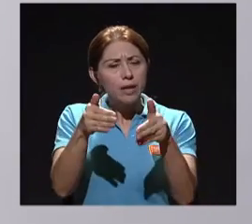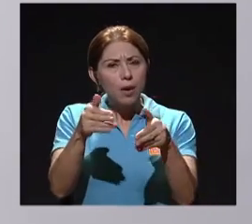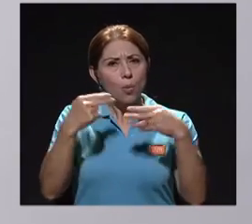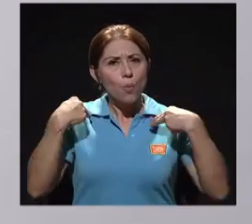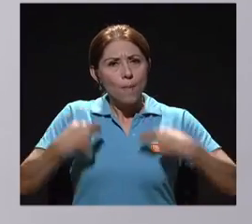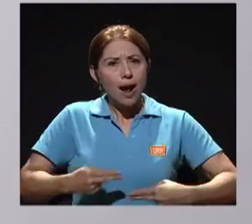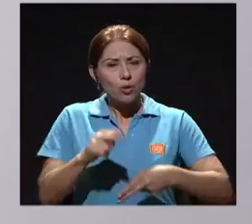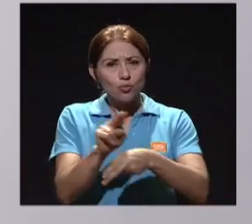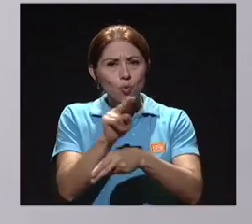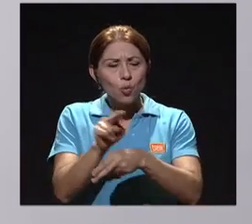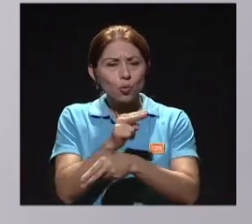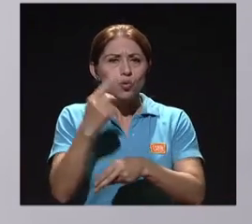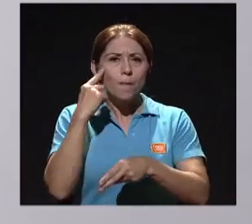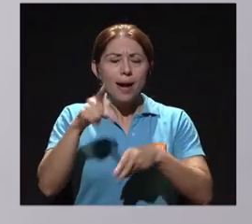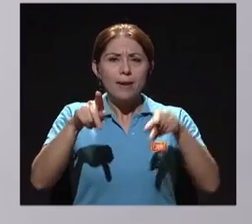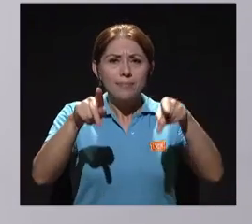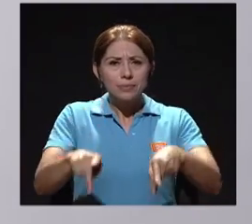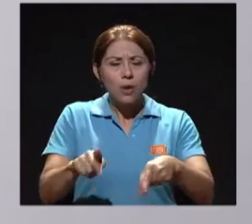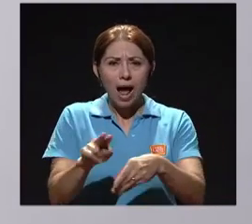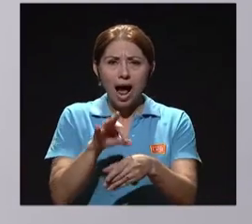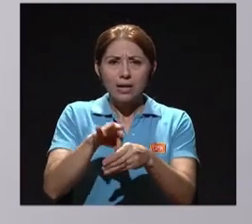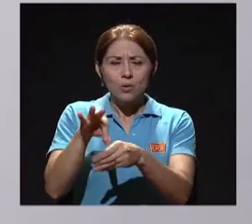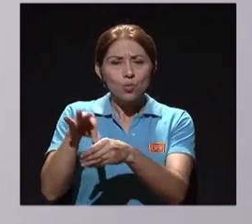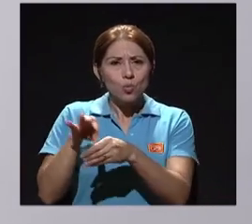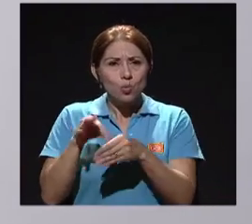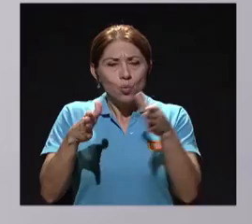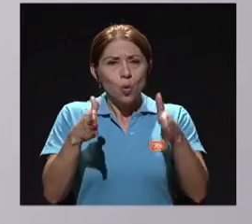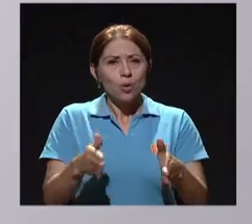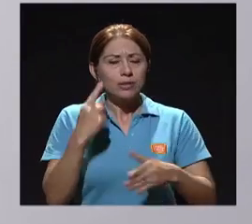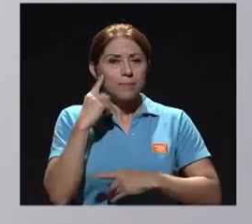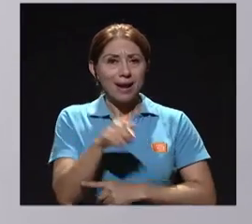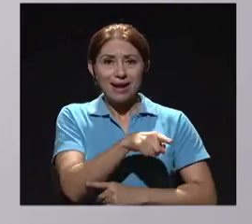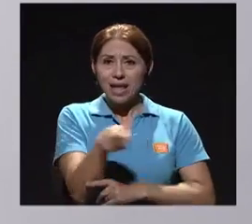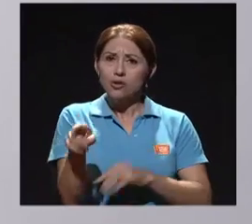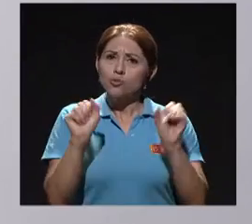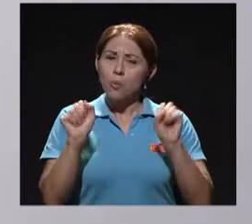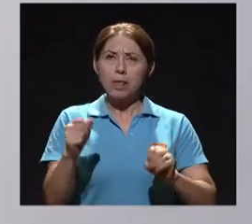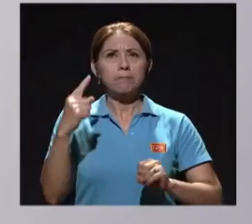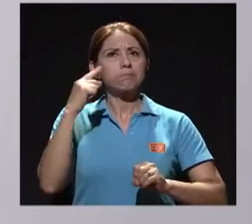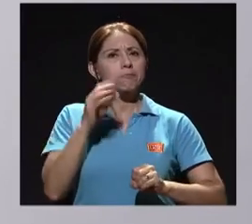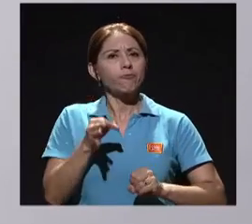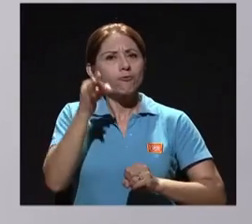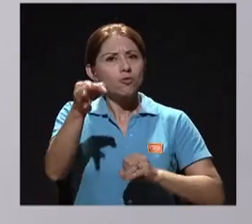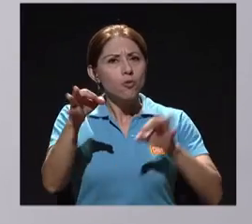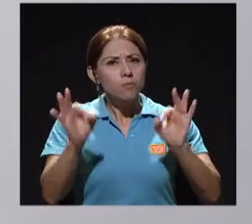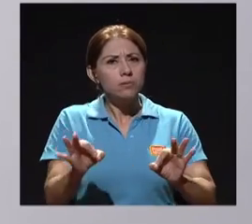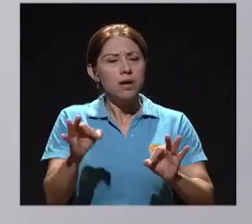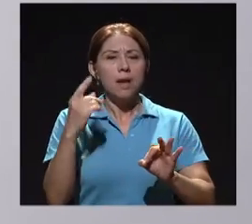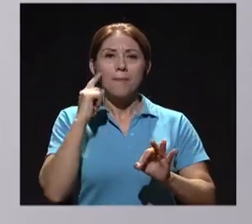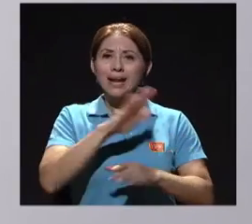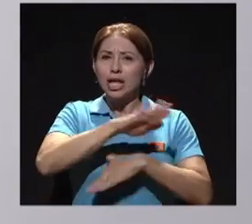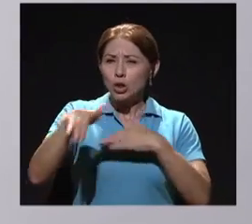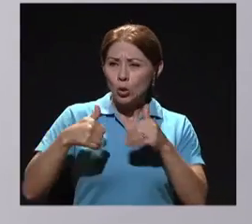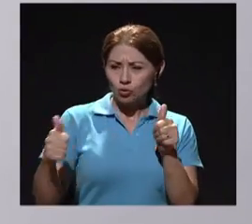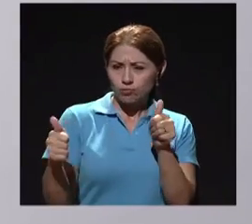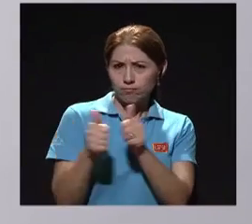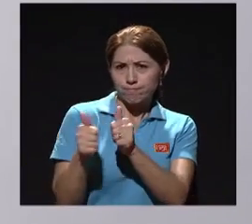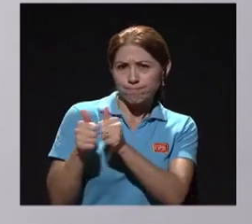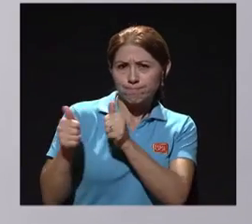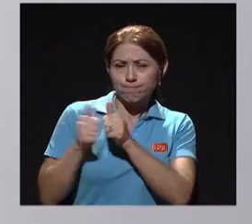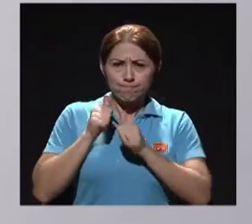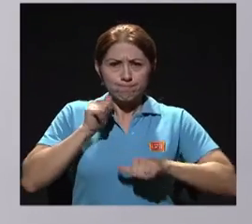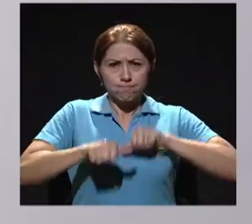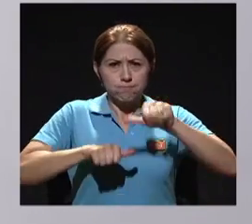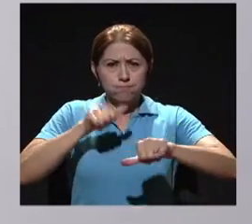que se requerimientos que precisamente son de los agricultores para tener de un buen porvenir y hacer cerrar filas junto